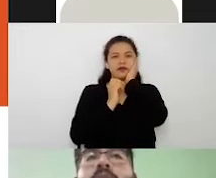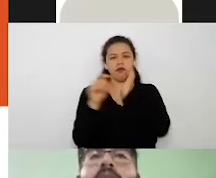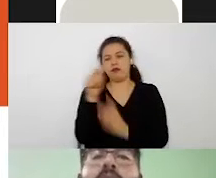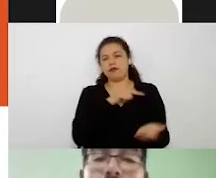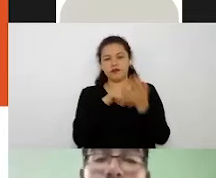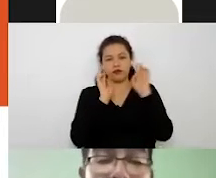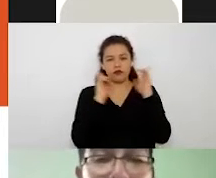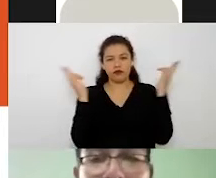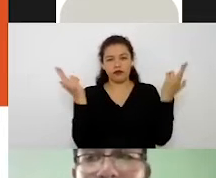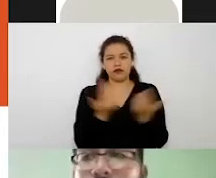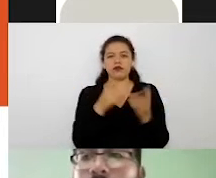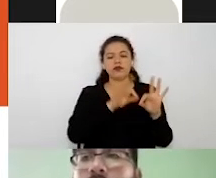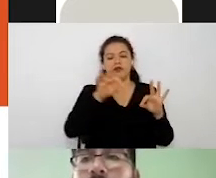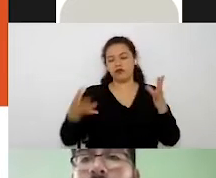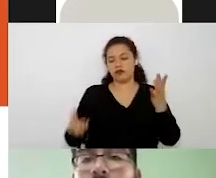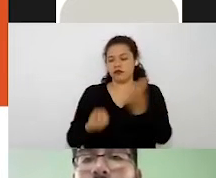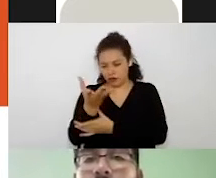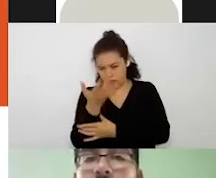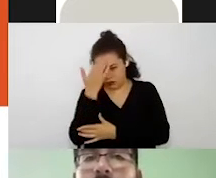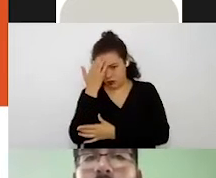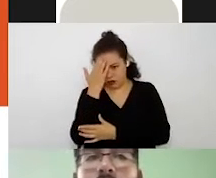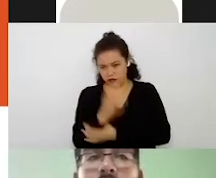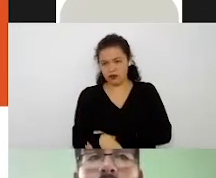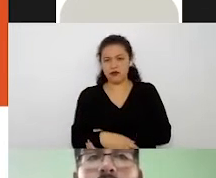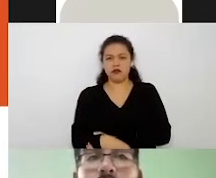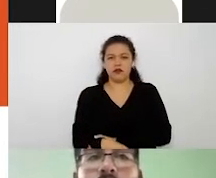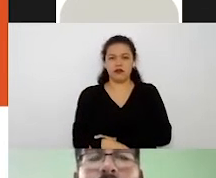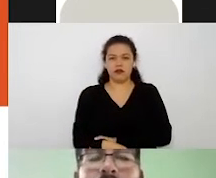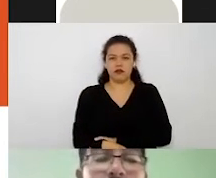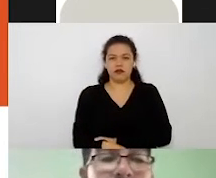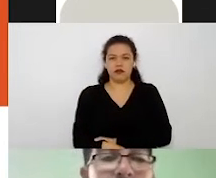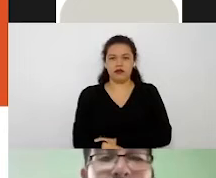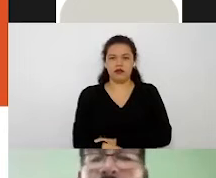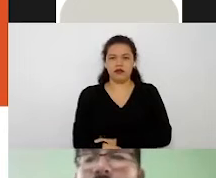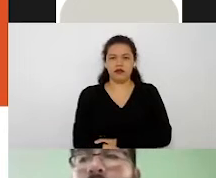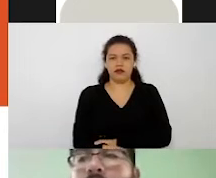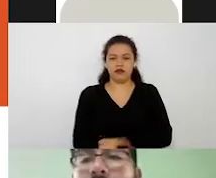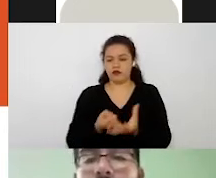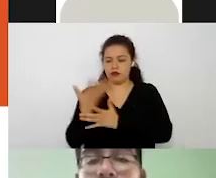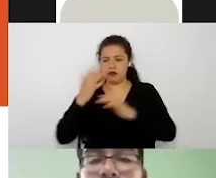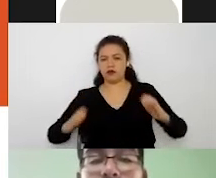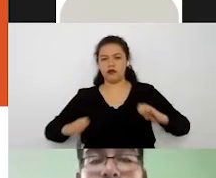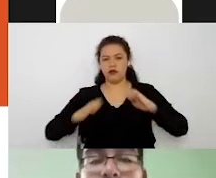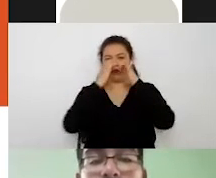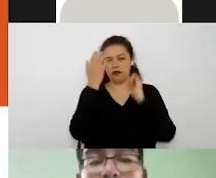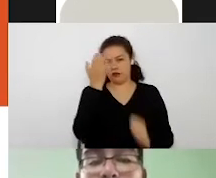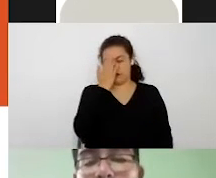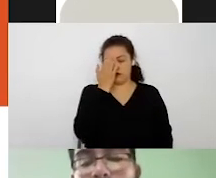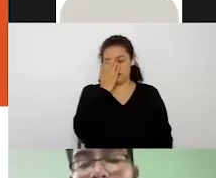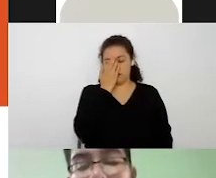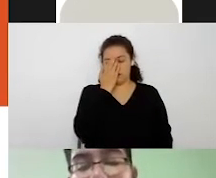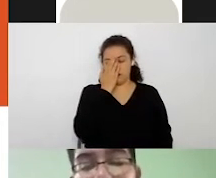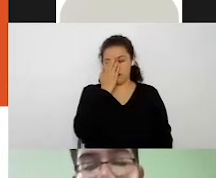conocer las rutas de evacuación, eh, conocer las salidas de emergencia, es todo